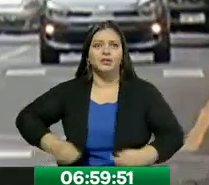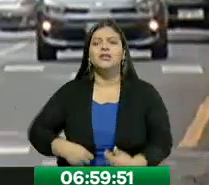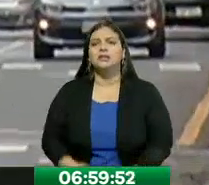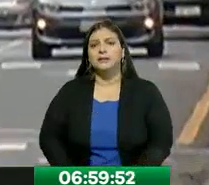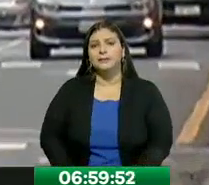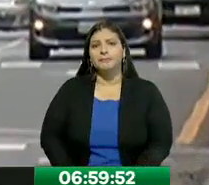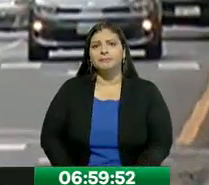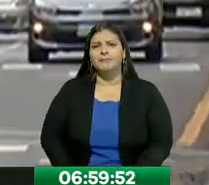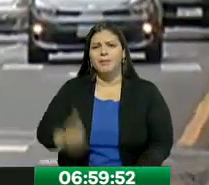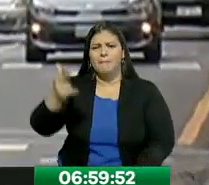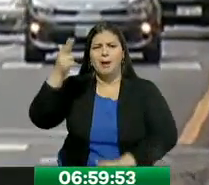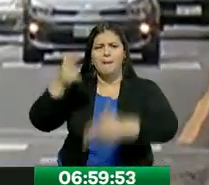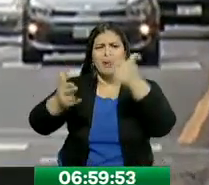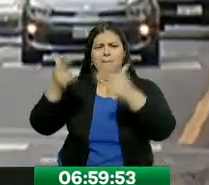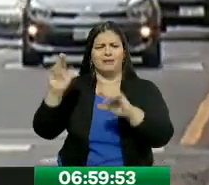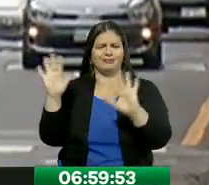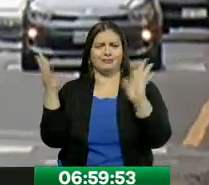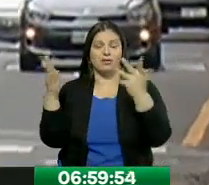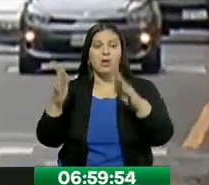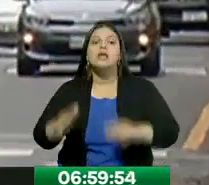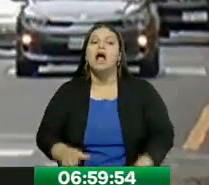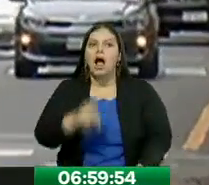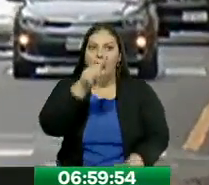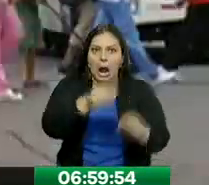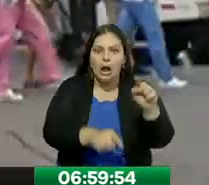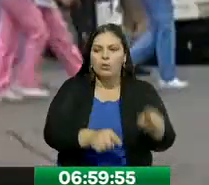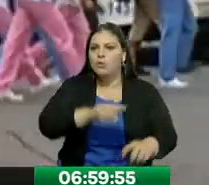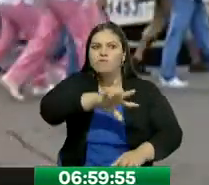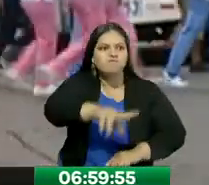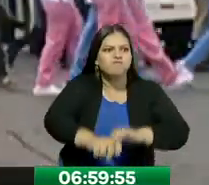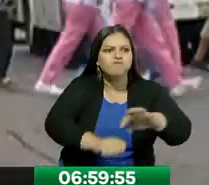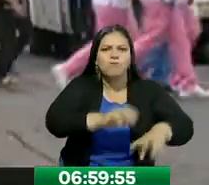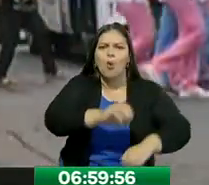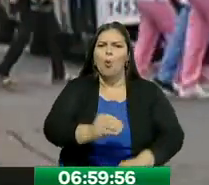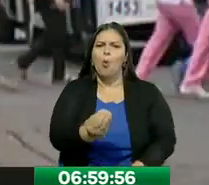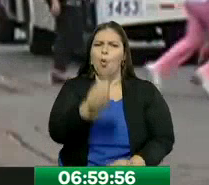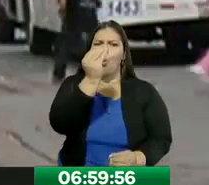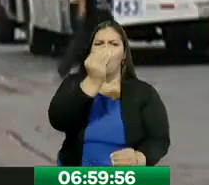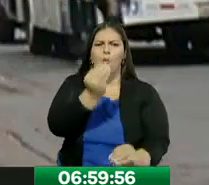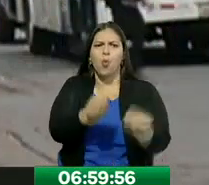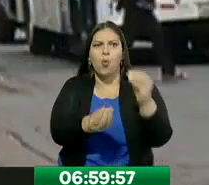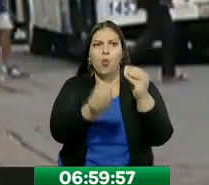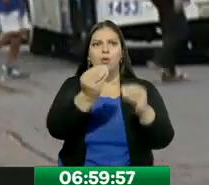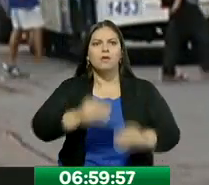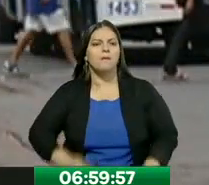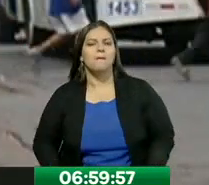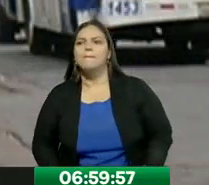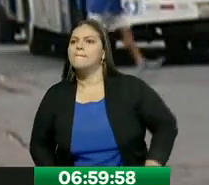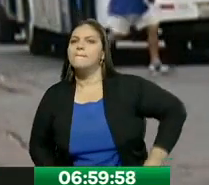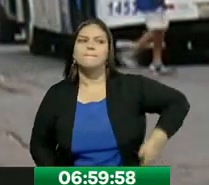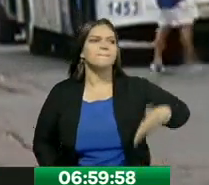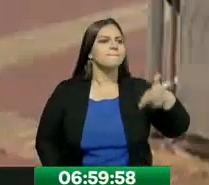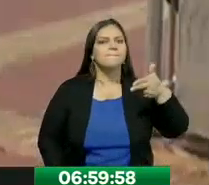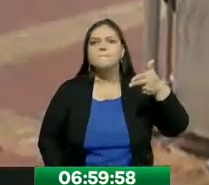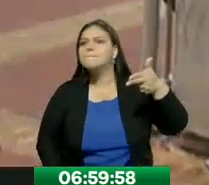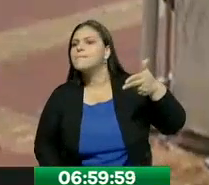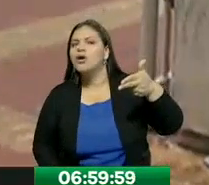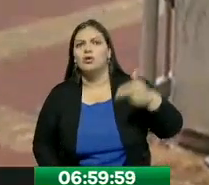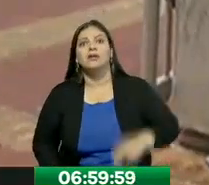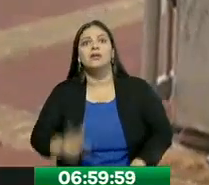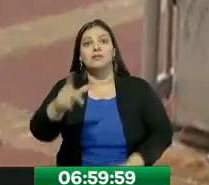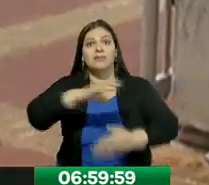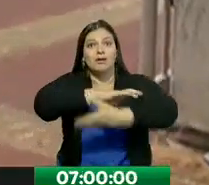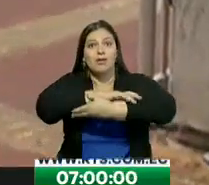de parte de grupos de jóvenes y también de adolescentes que llegaron exclusivamente con armas de fuego a robar dentro y fuera del